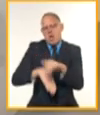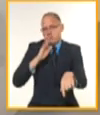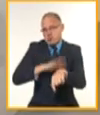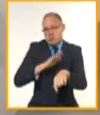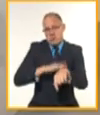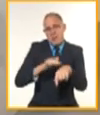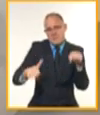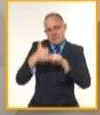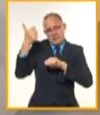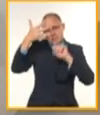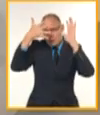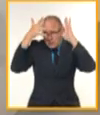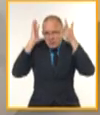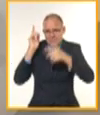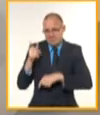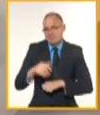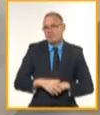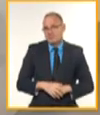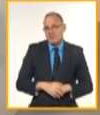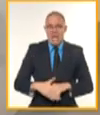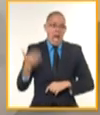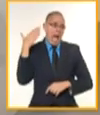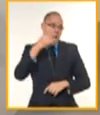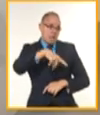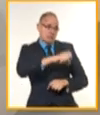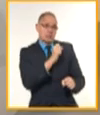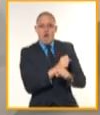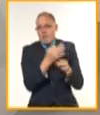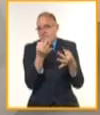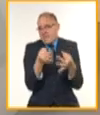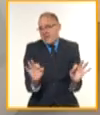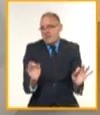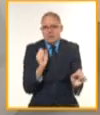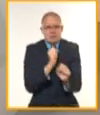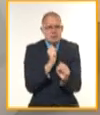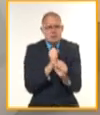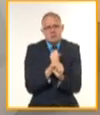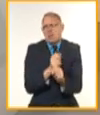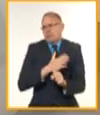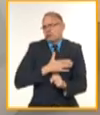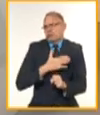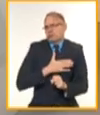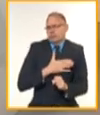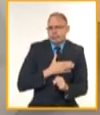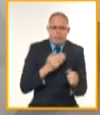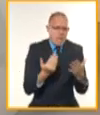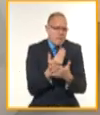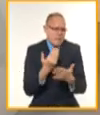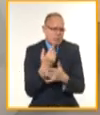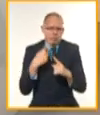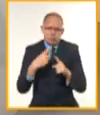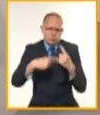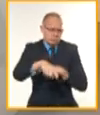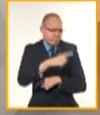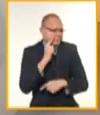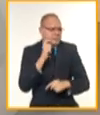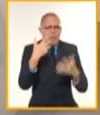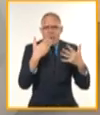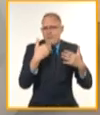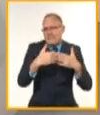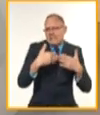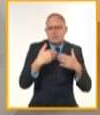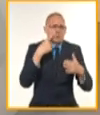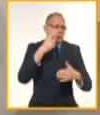tenía para sobrevivir, porque no son millonarios ni mucho menos, pero toda esa capa de pequeños negocios, de pequeñas